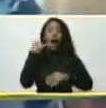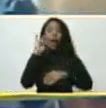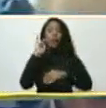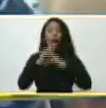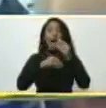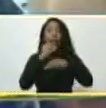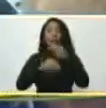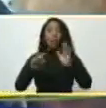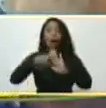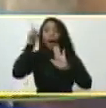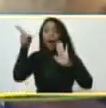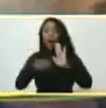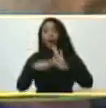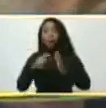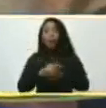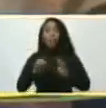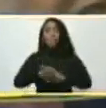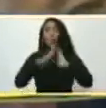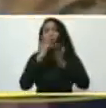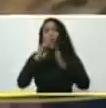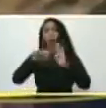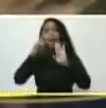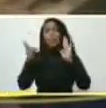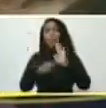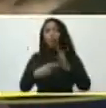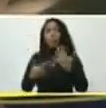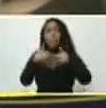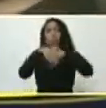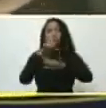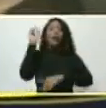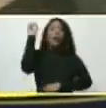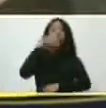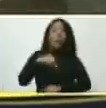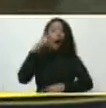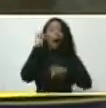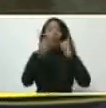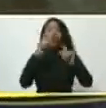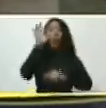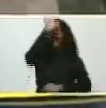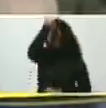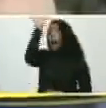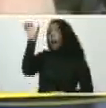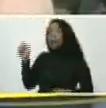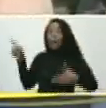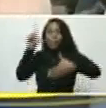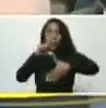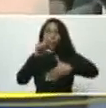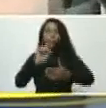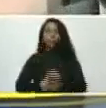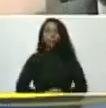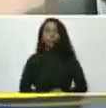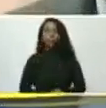en general en el mundo entero, incluyendo algunos países de América Latina